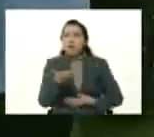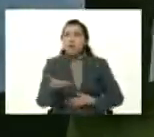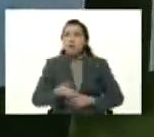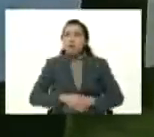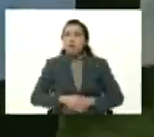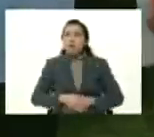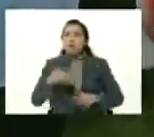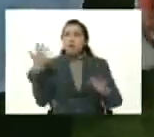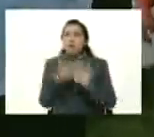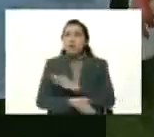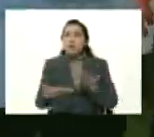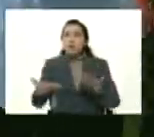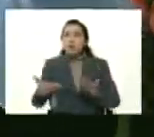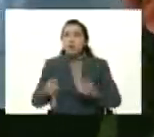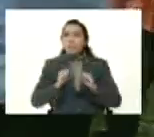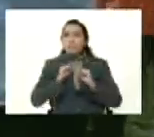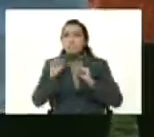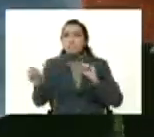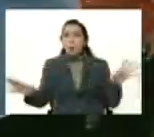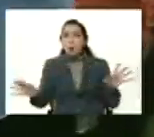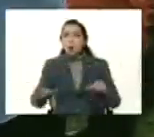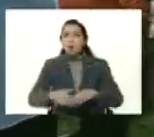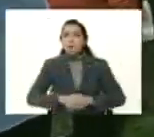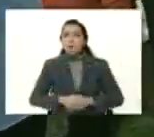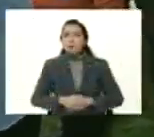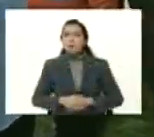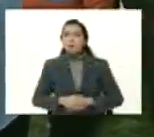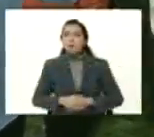Una bomba Molotov.